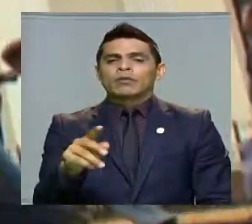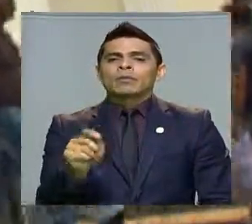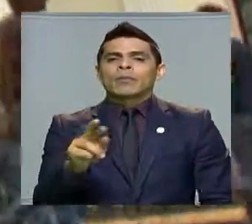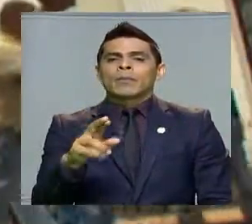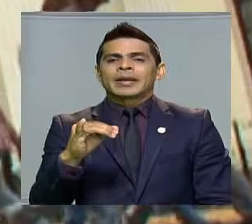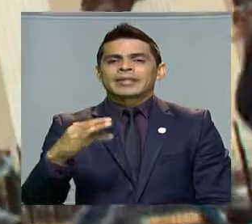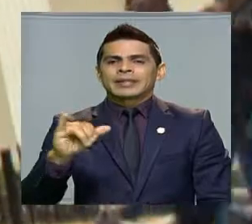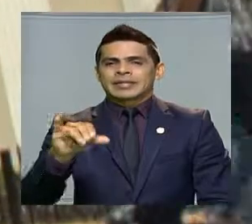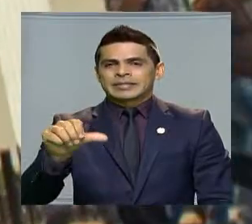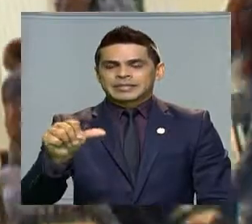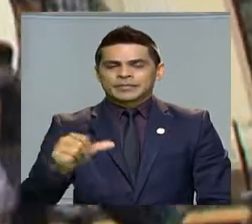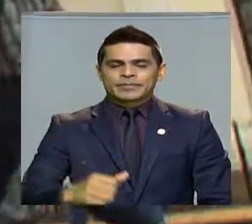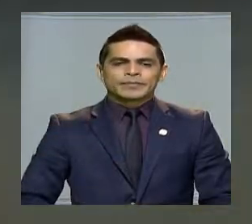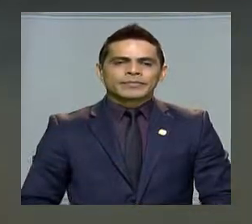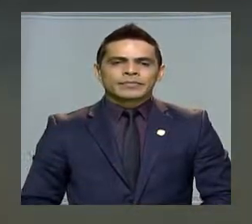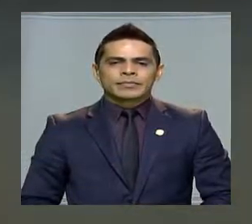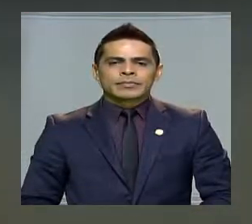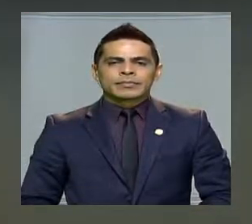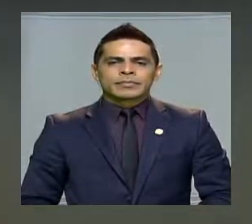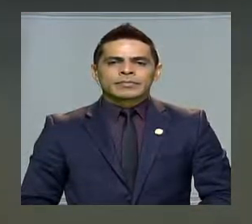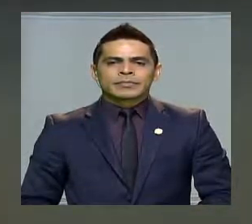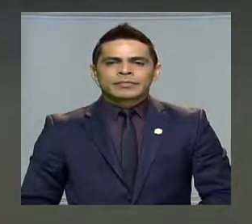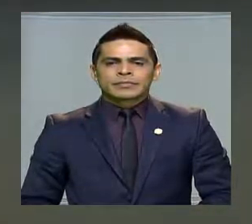Bolívar, Noticias Canal I.